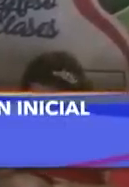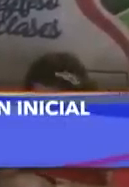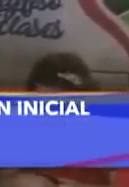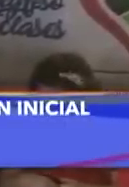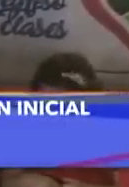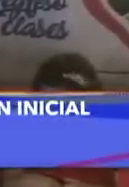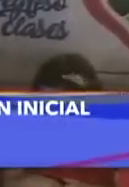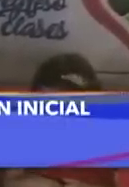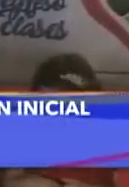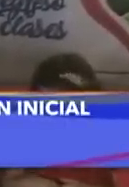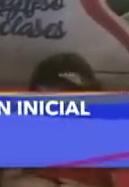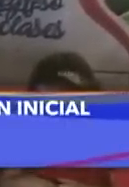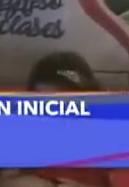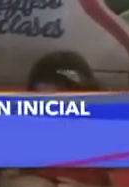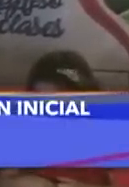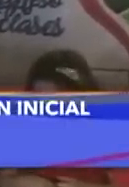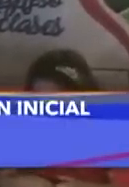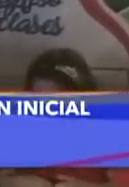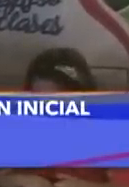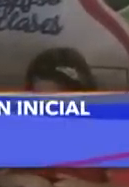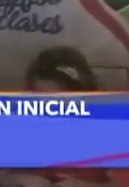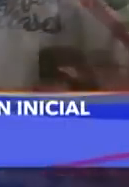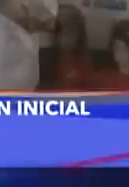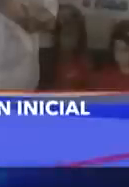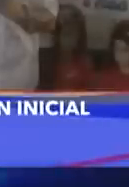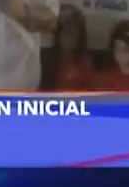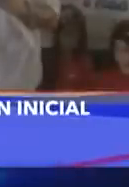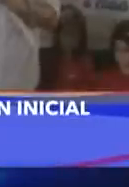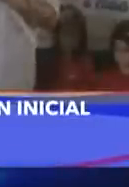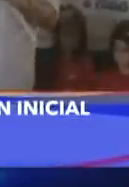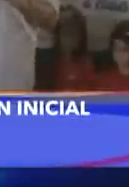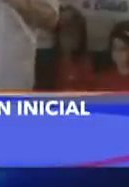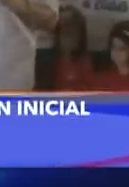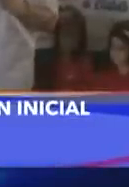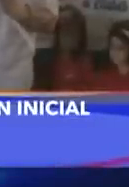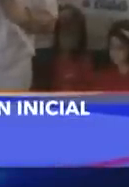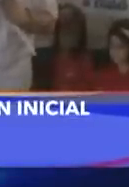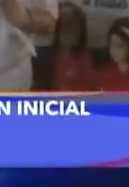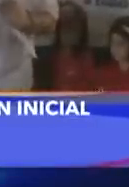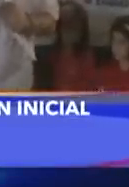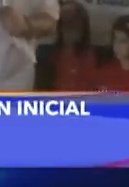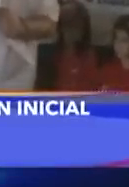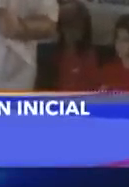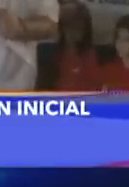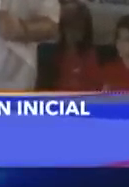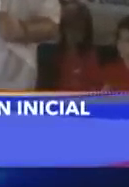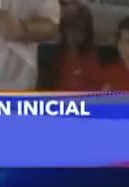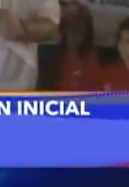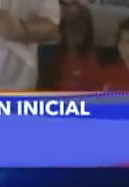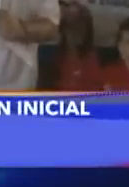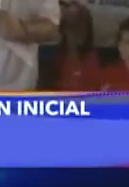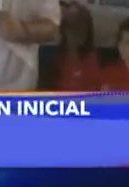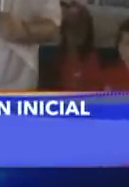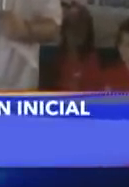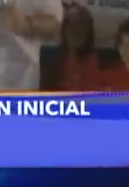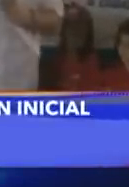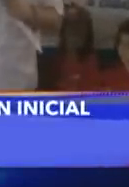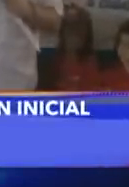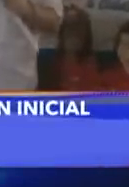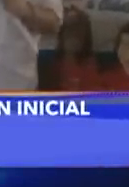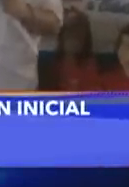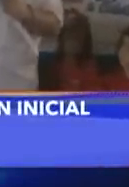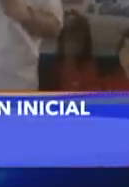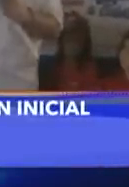social en lo educativo una vez más aquí en el municipio miranda nos despedimos y le damos el paso a través a ustedes ya en caracas